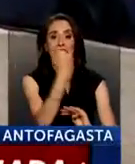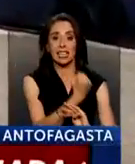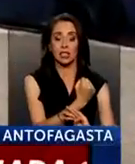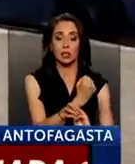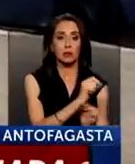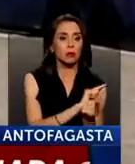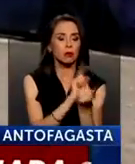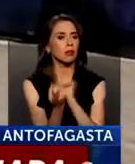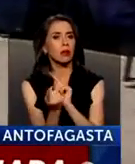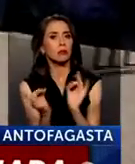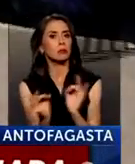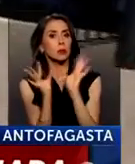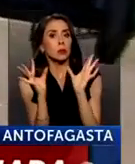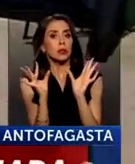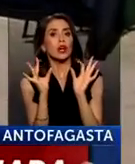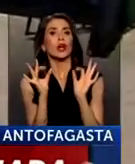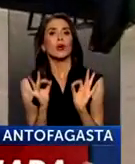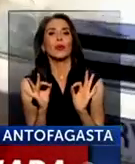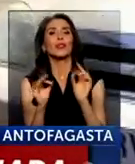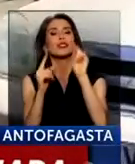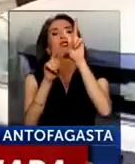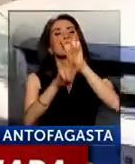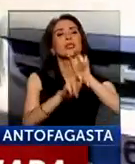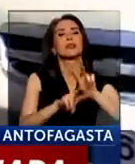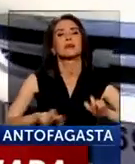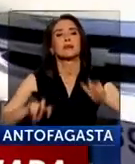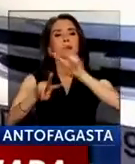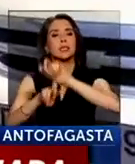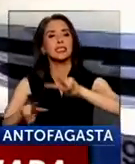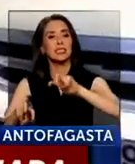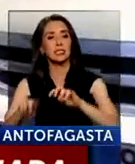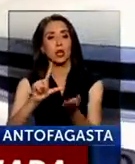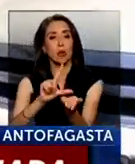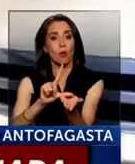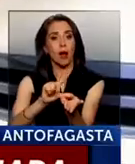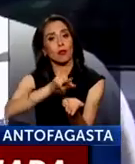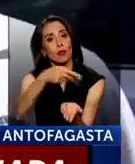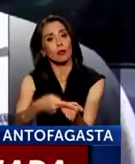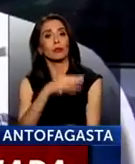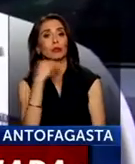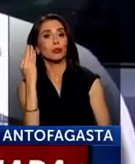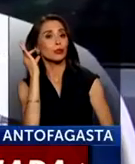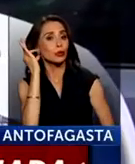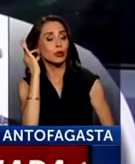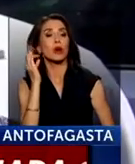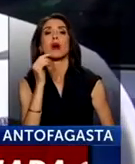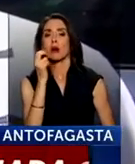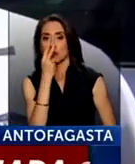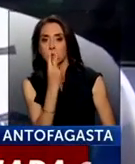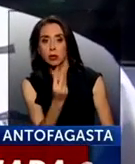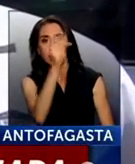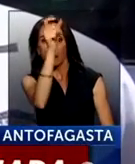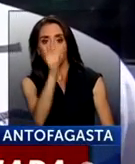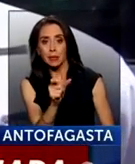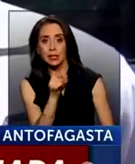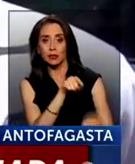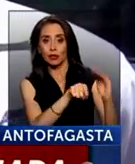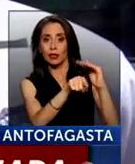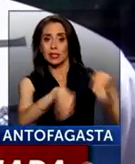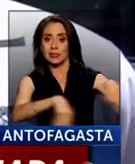un vuelco inesperado mientras se realizaban las primeras investigaciones en el sitio del suceso había una persona fallecida al interior de este